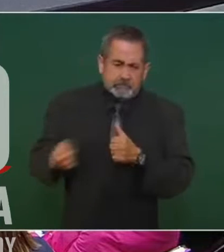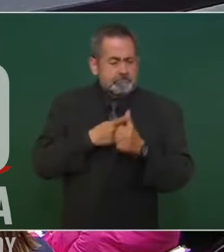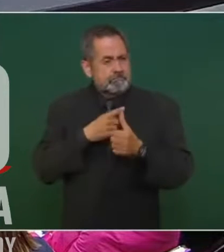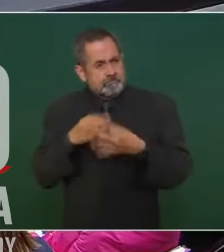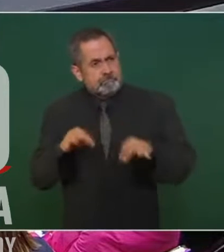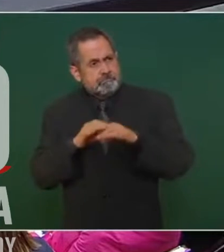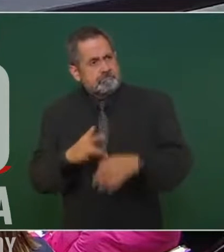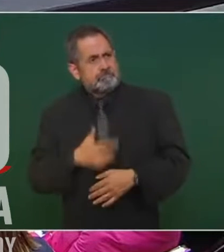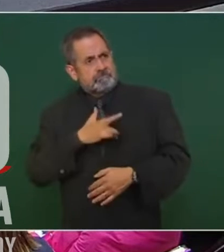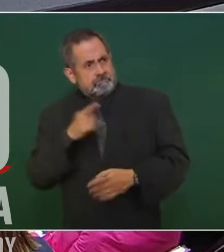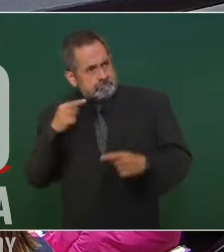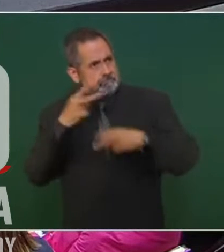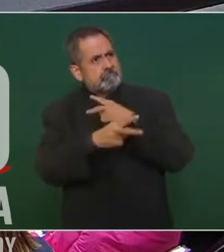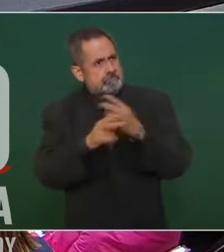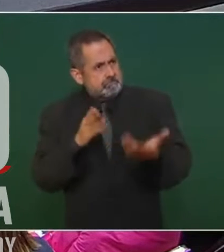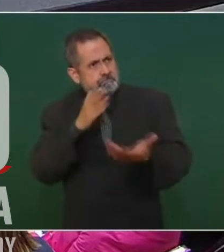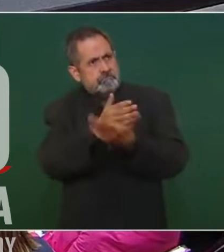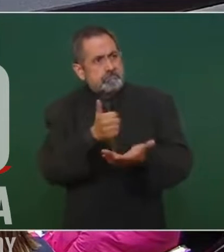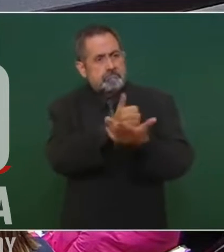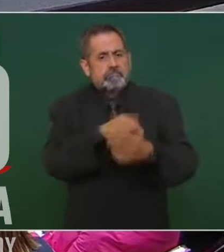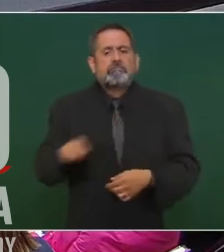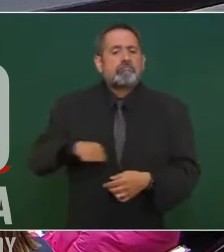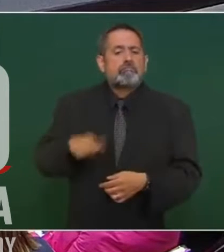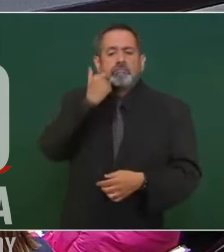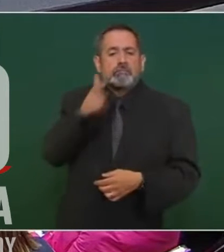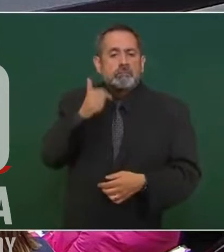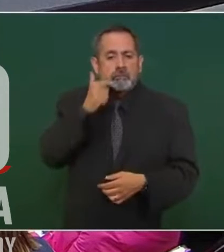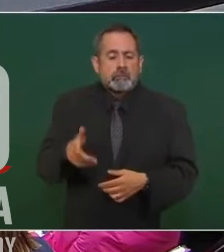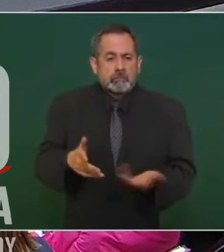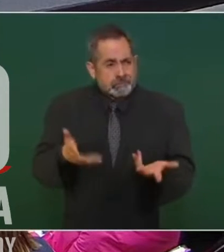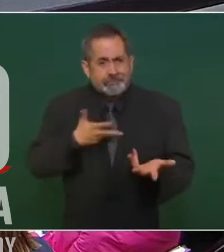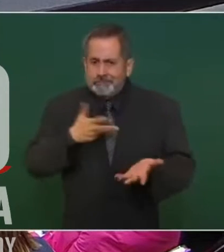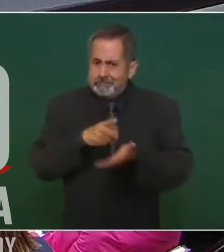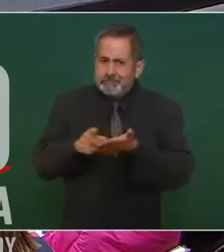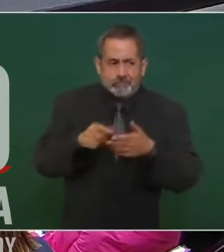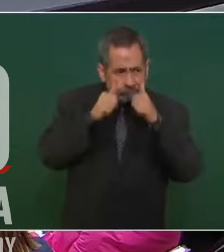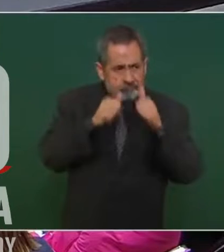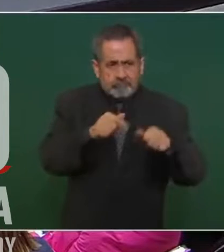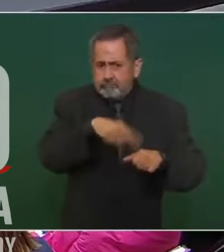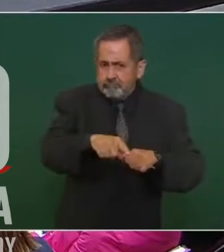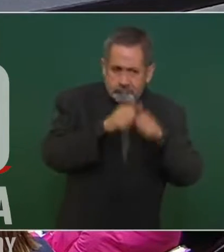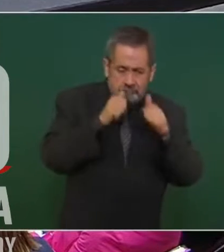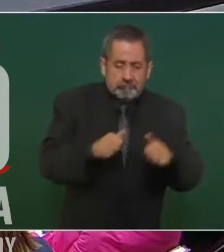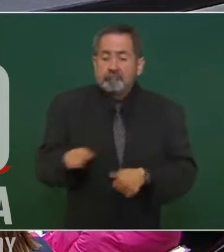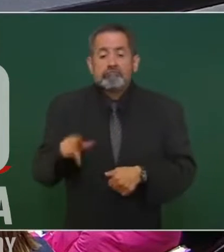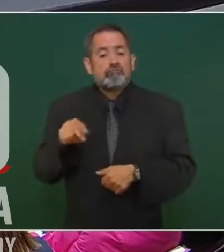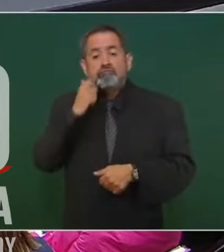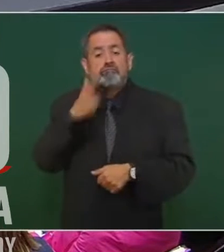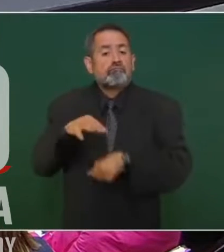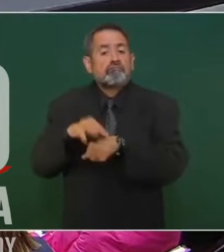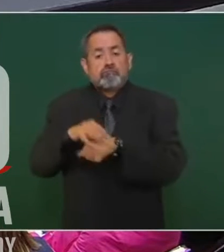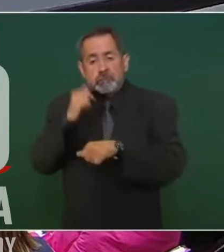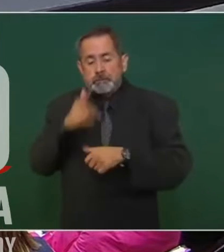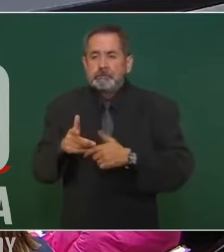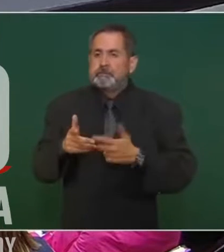principal sentimiento y de derecho que tienen los pacientes de ser atendidos, estén donde estén, y esto es lo que